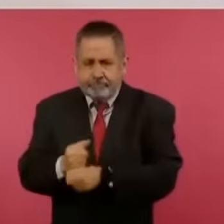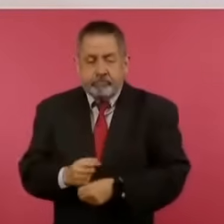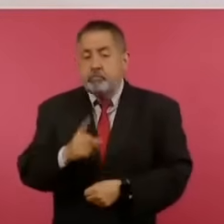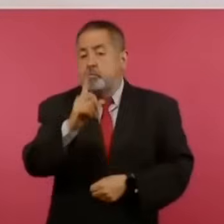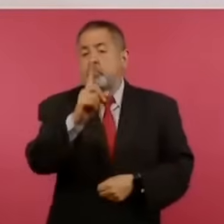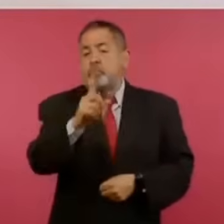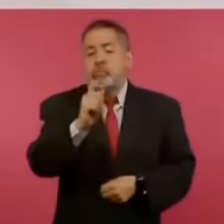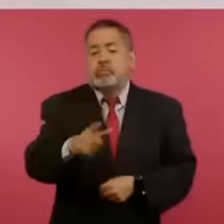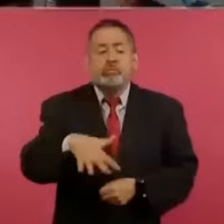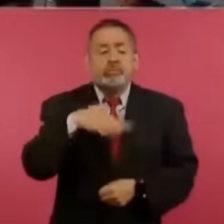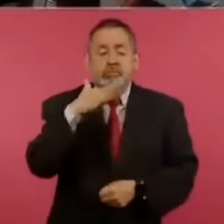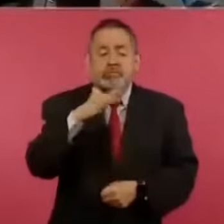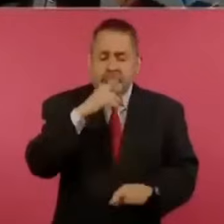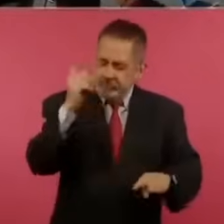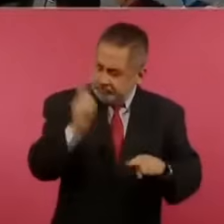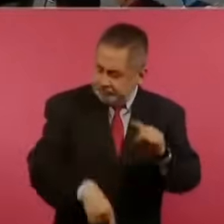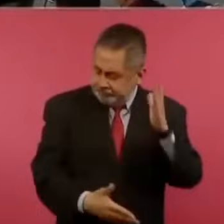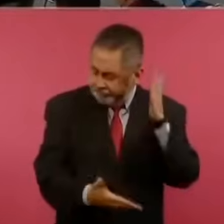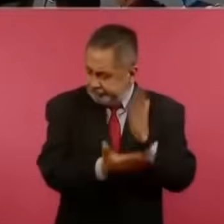corrupción.